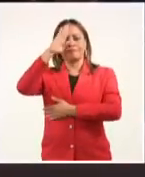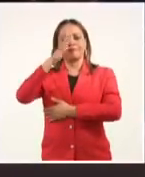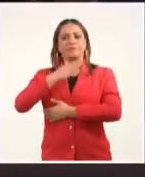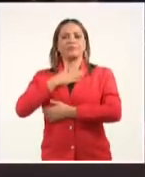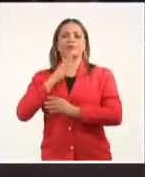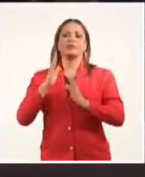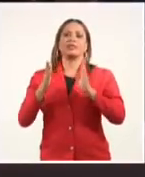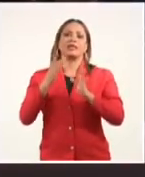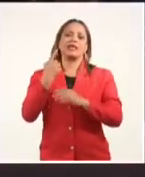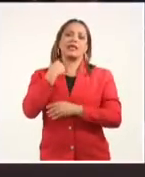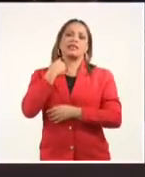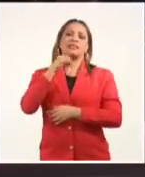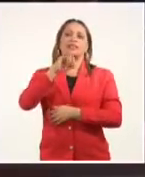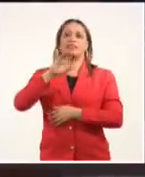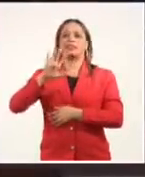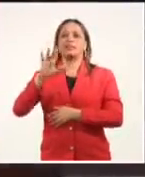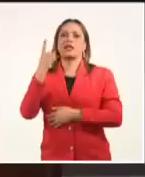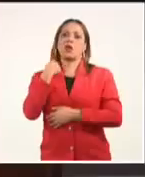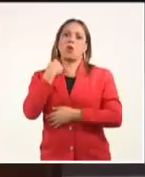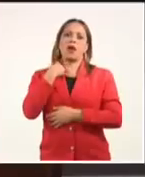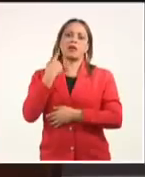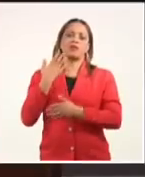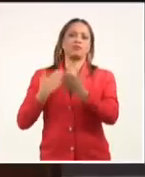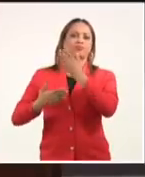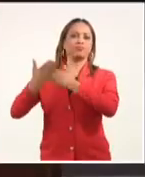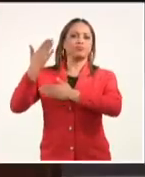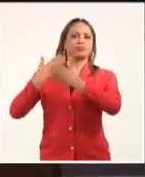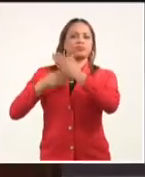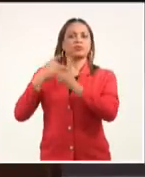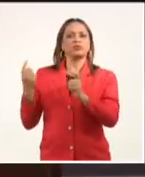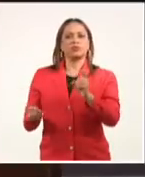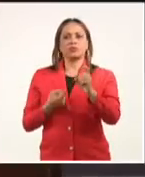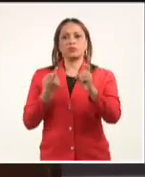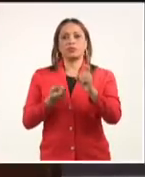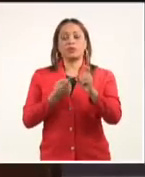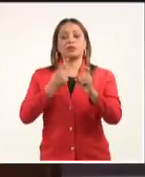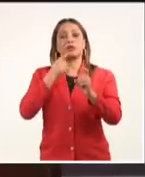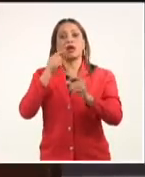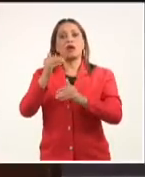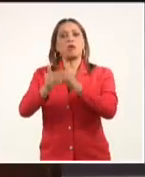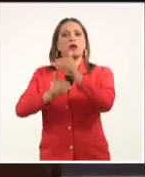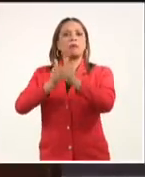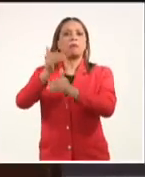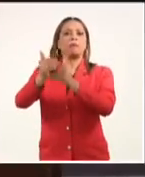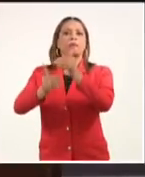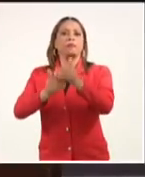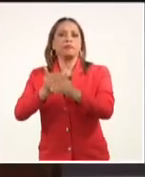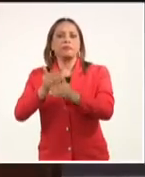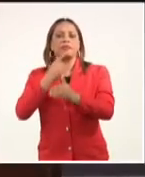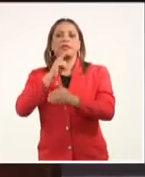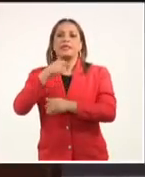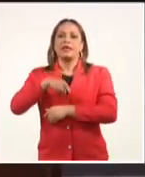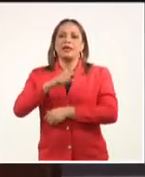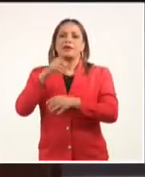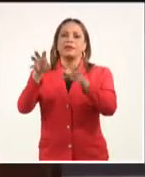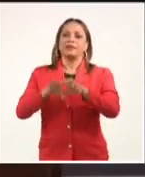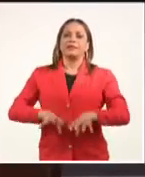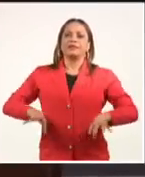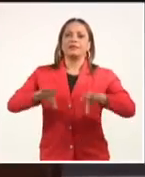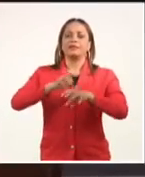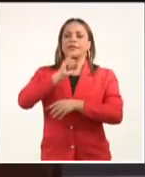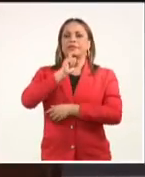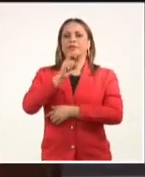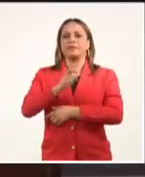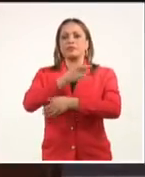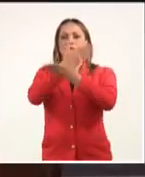estos 65 años y que se prolonga a los difíciles e